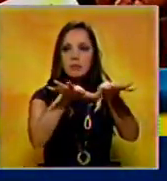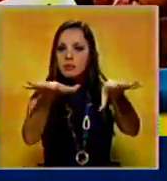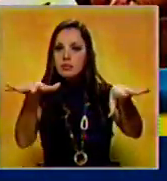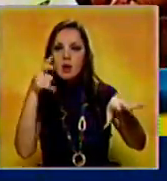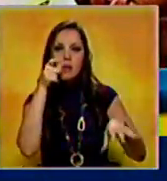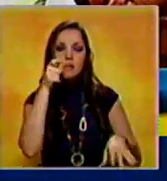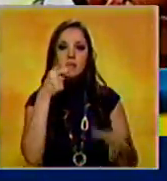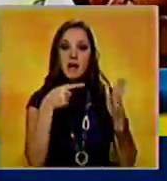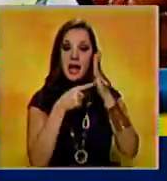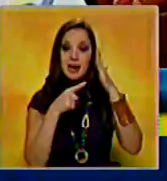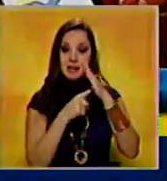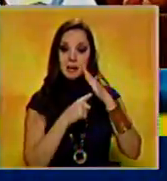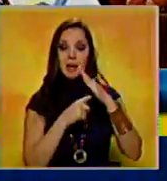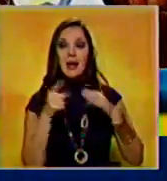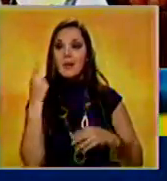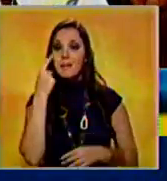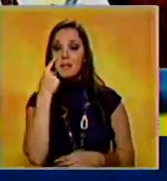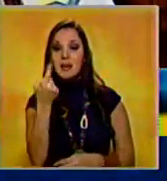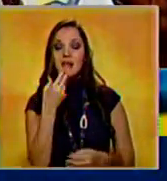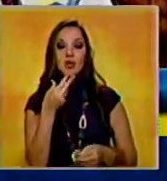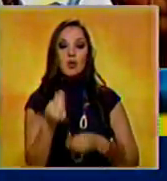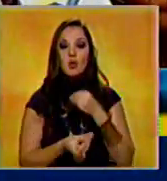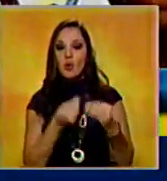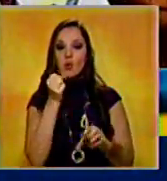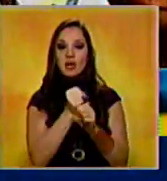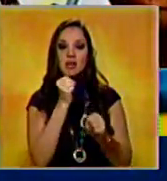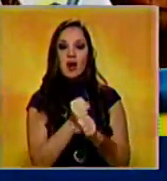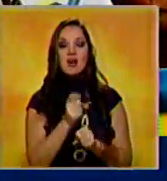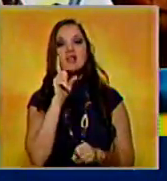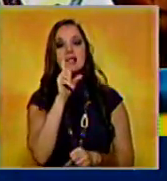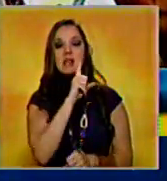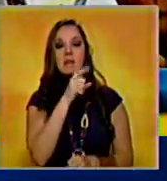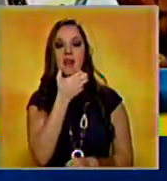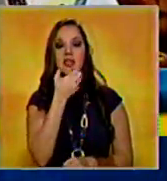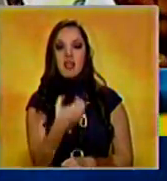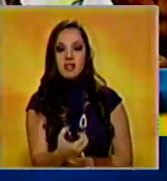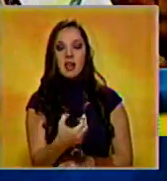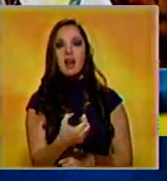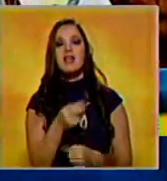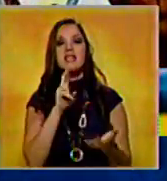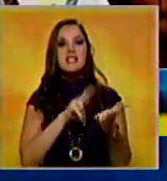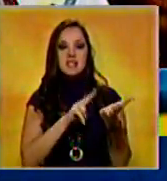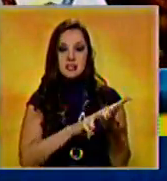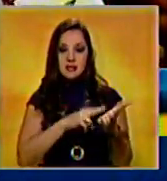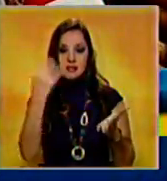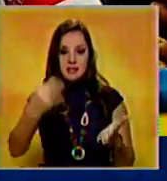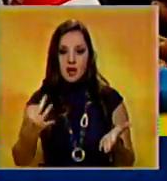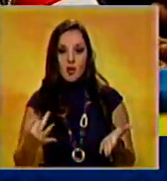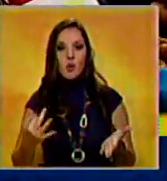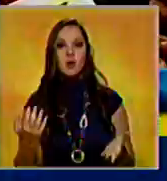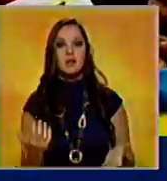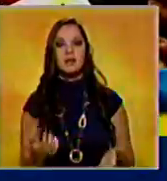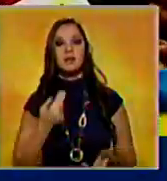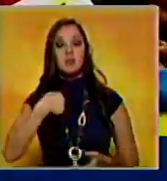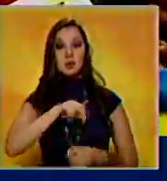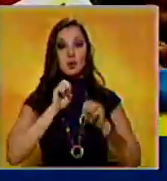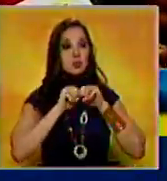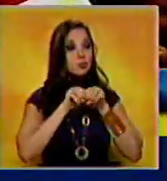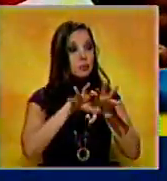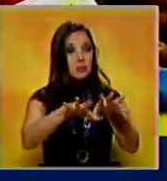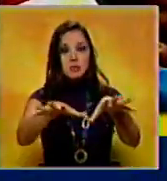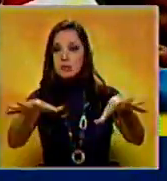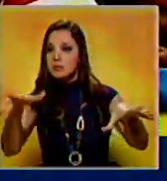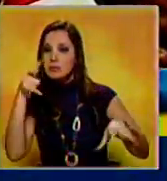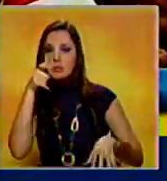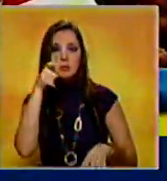chequeando, inspeccionando todo el operativo Navidades Seguras. Nosotros comenzamos el operativo, hicimos un despliegue a